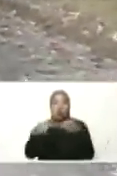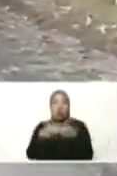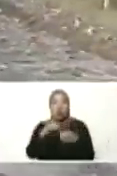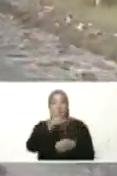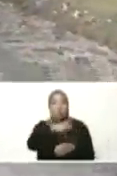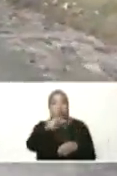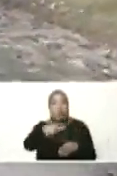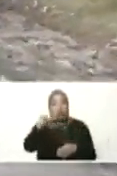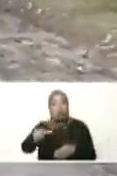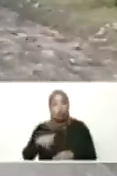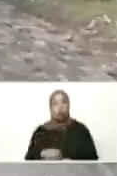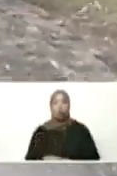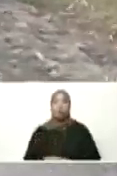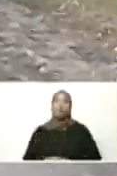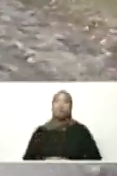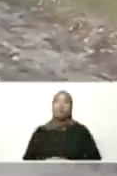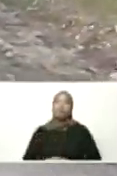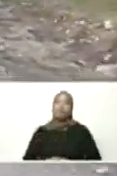el país.